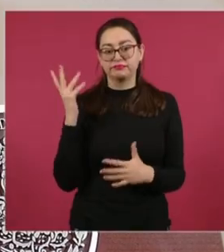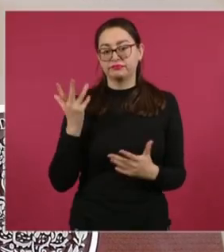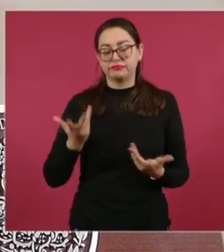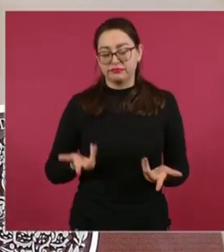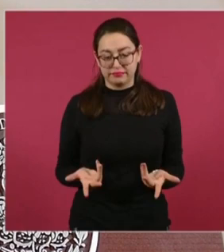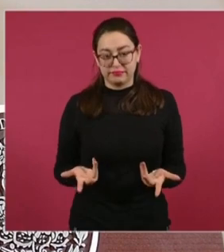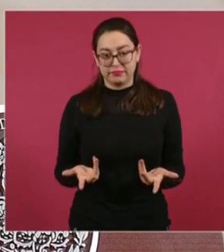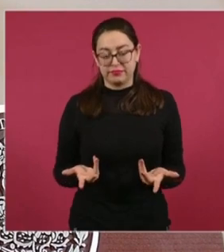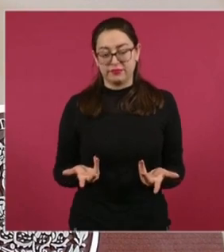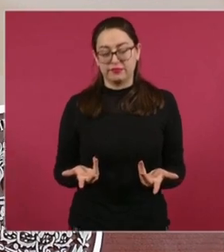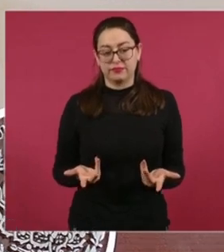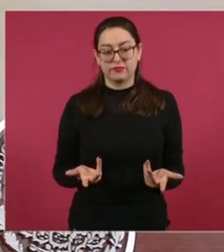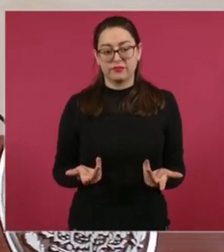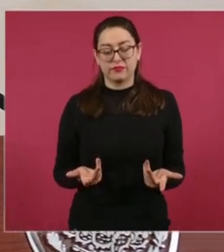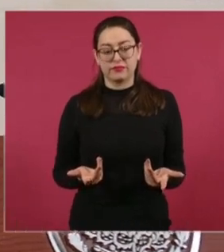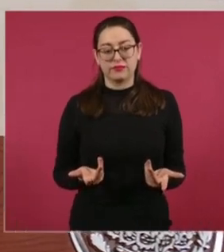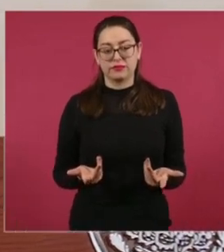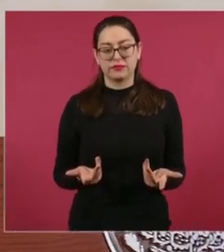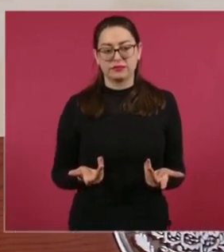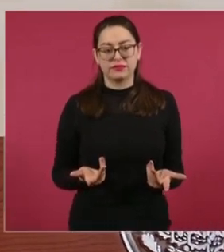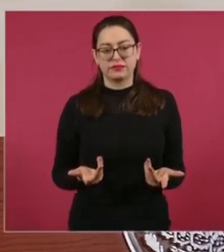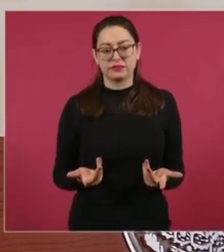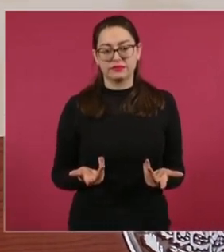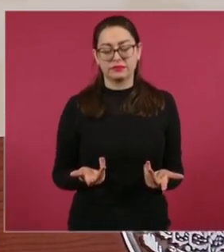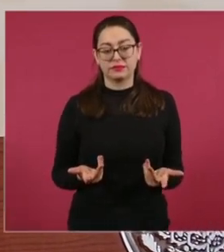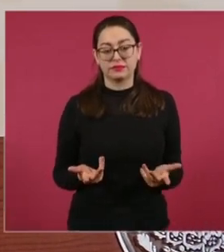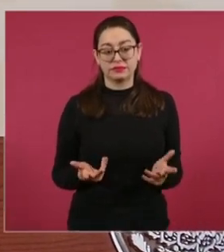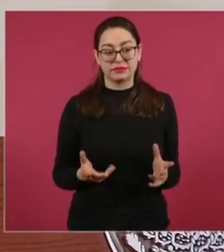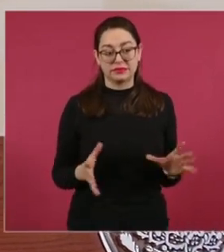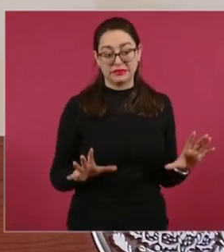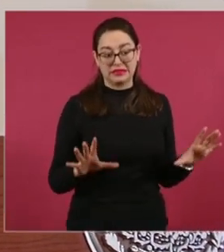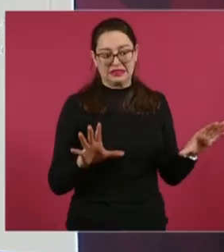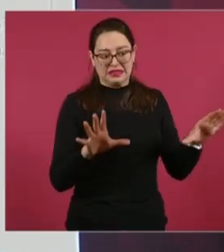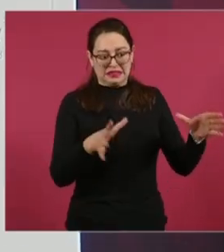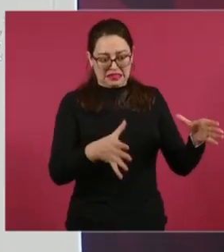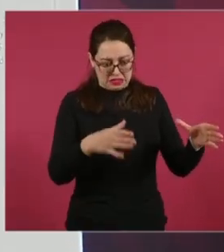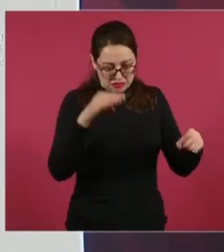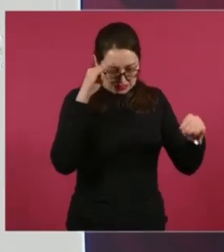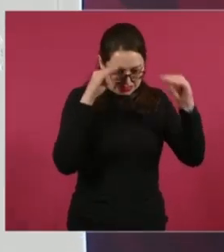muy contrario a lo que quisieran